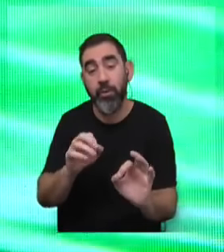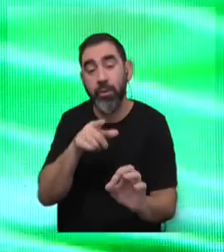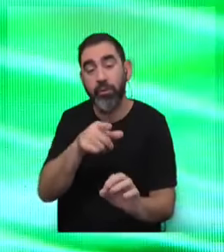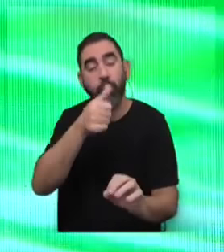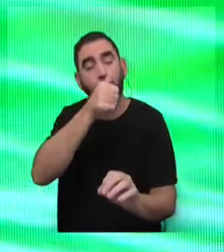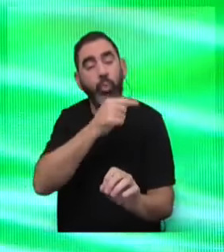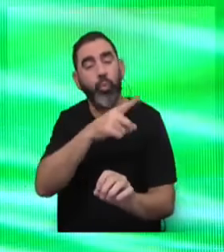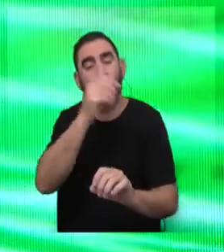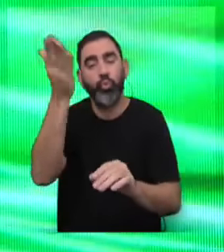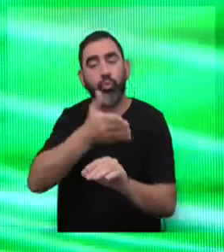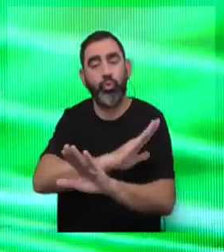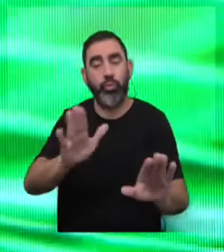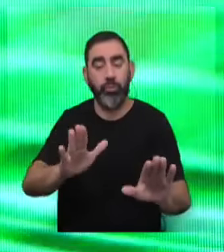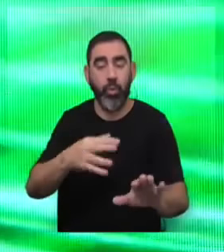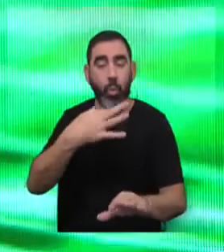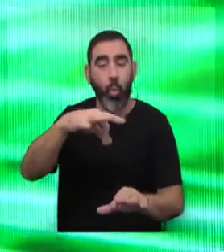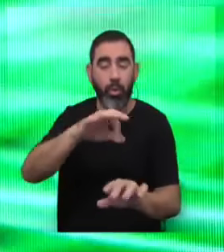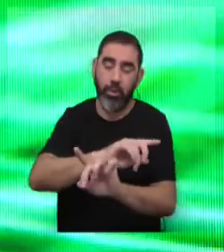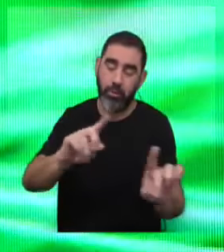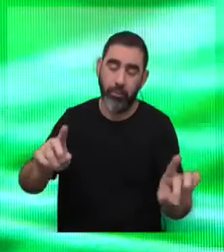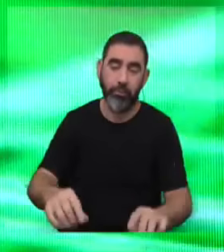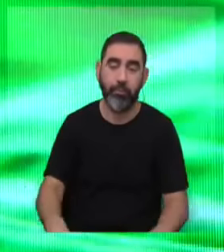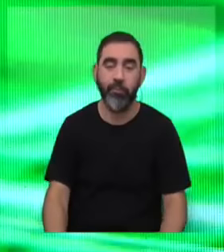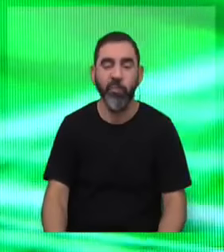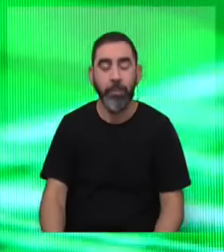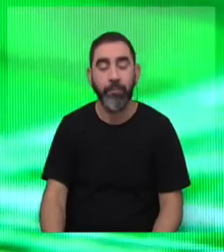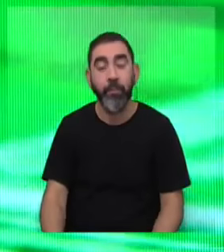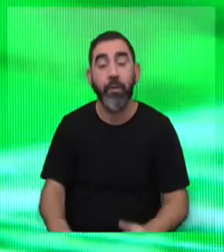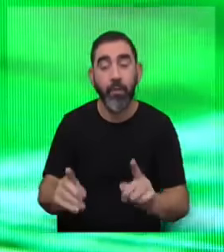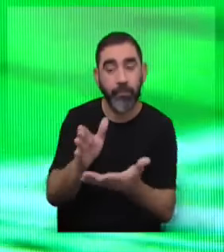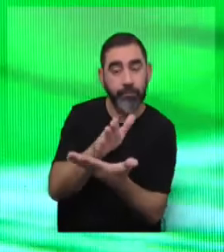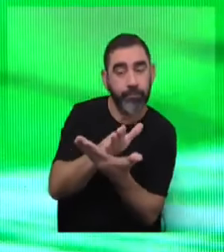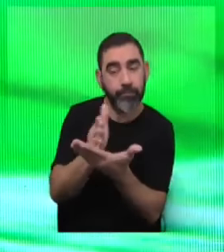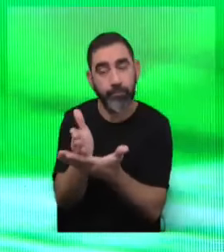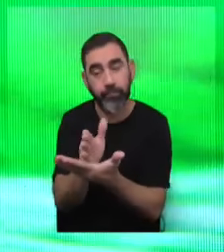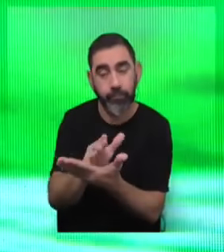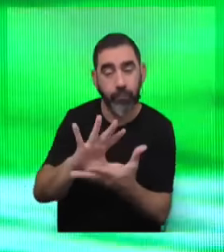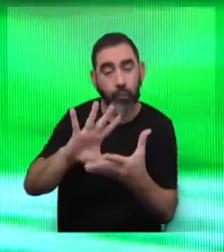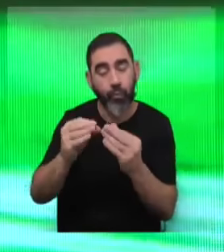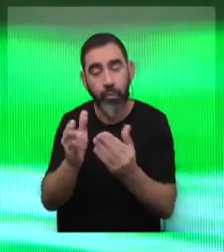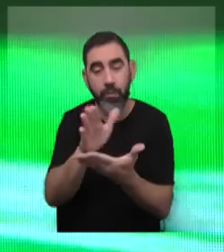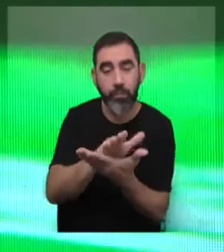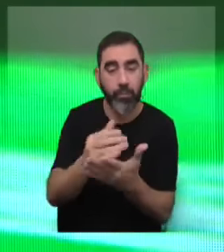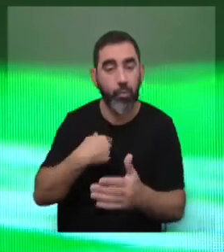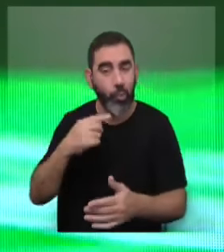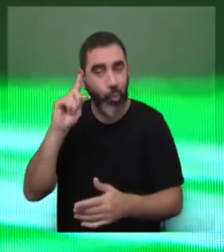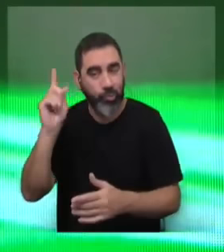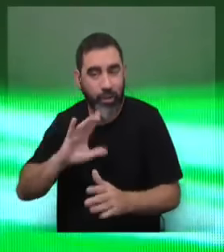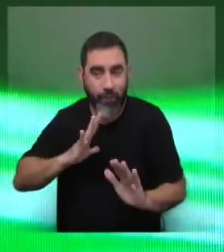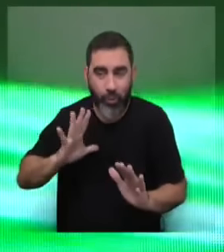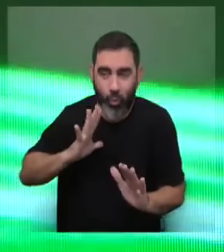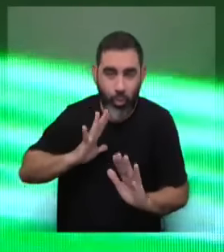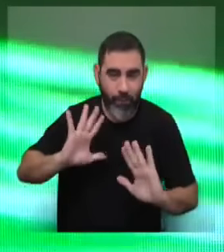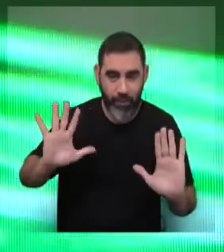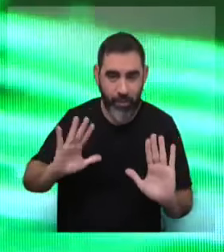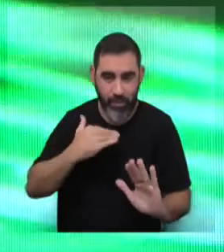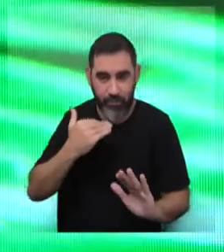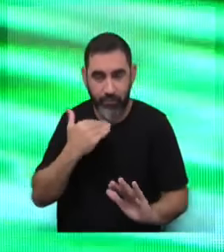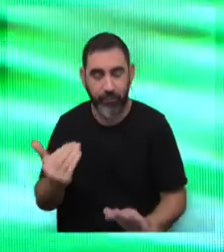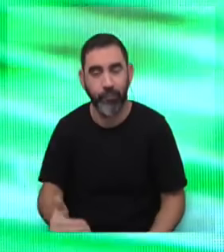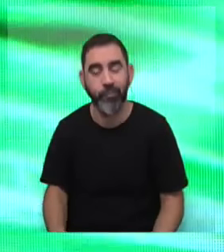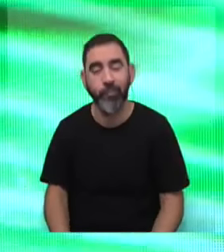la solución O la única solución posible tampoco hay que encontrar mecanismos que no conocemos no tenemos recetas y no